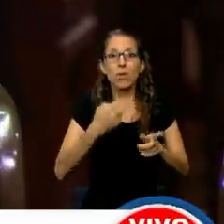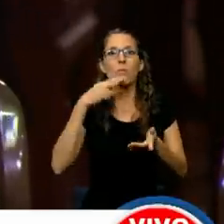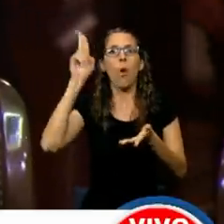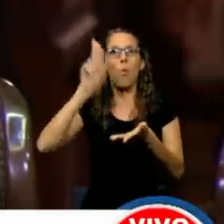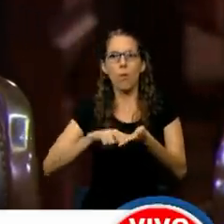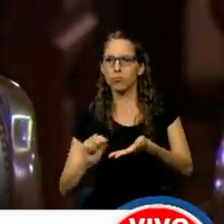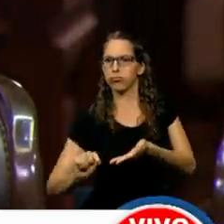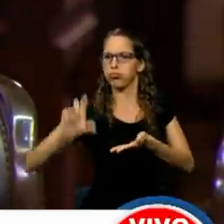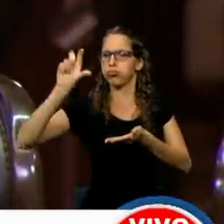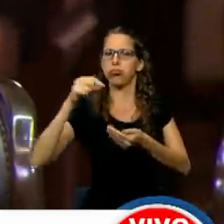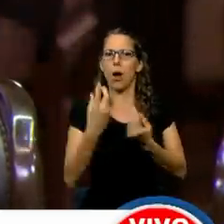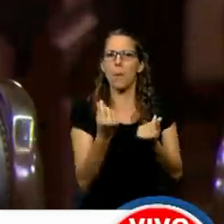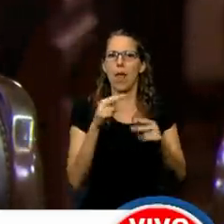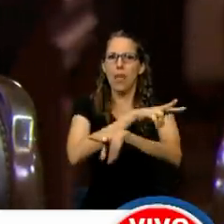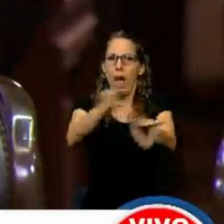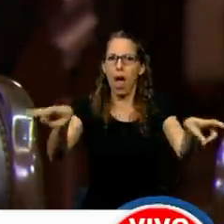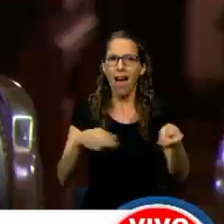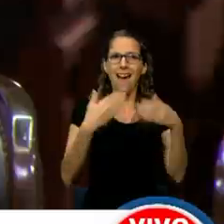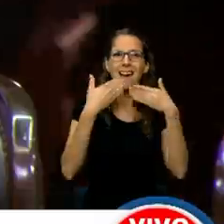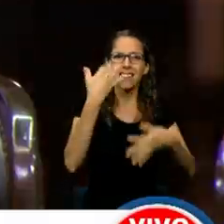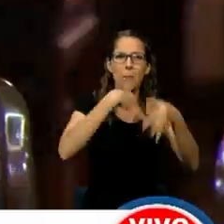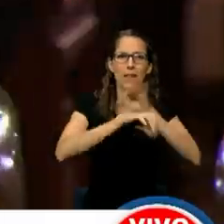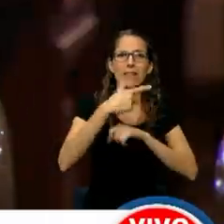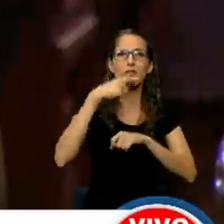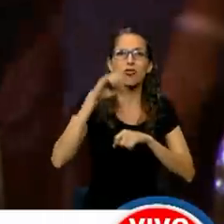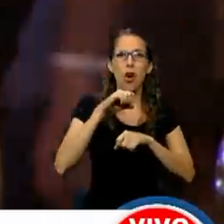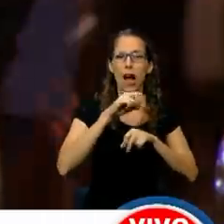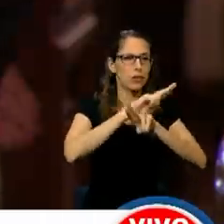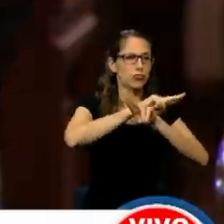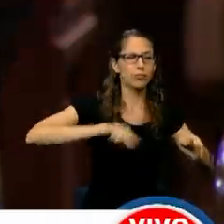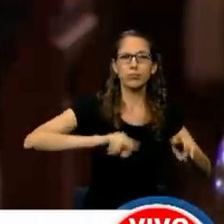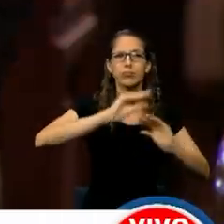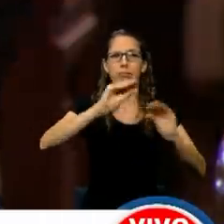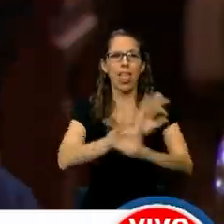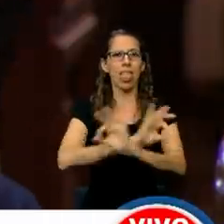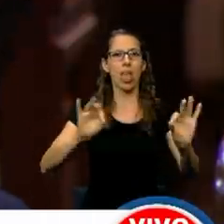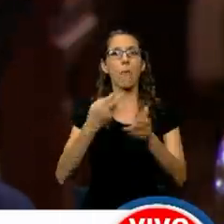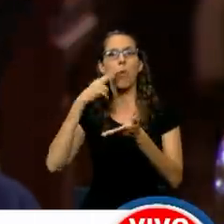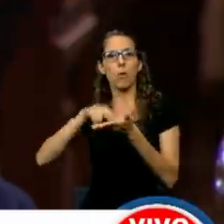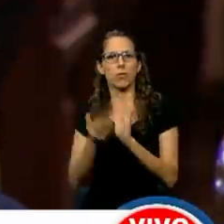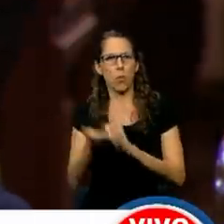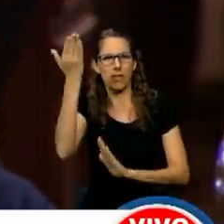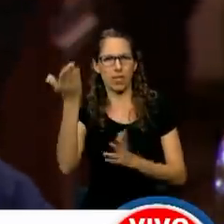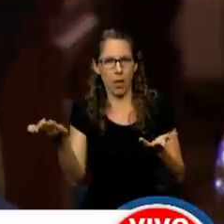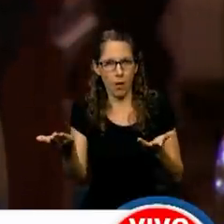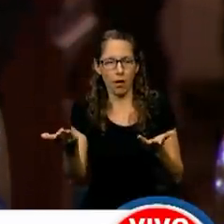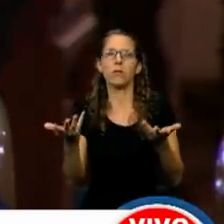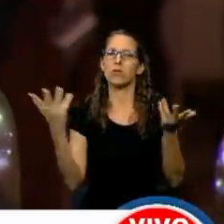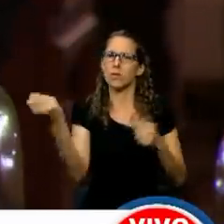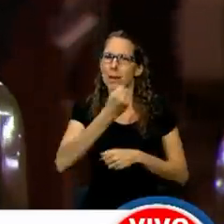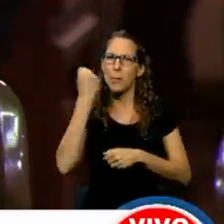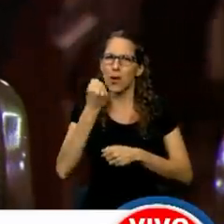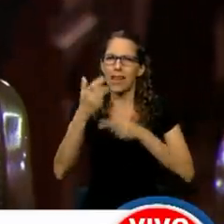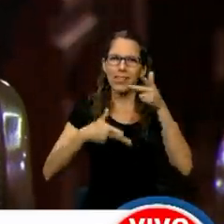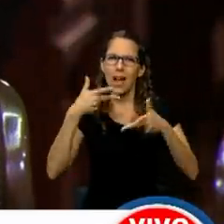le eliminaba el proceso a los municipios por eso es importante ponerle cara y materializar